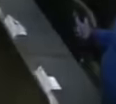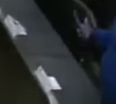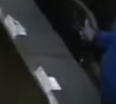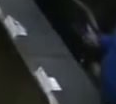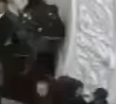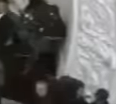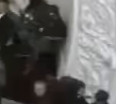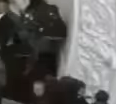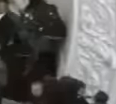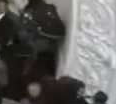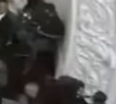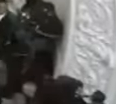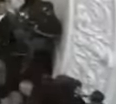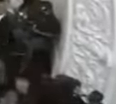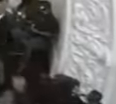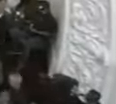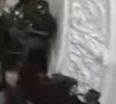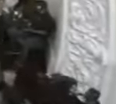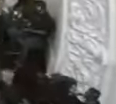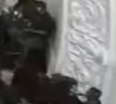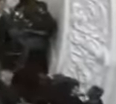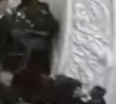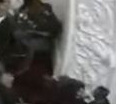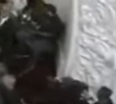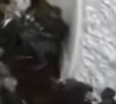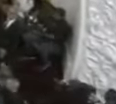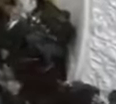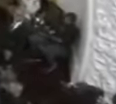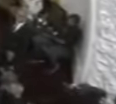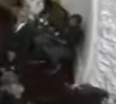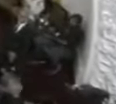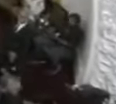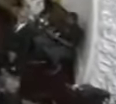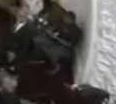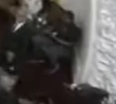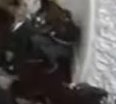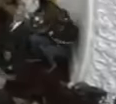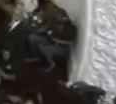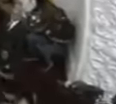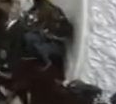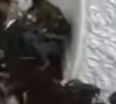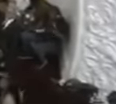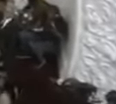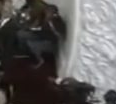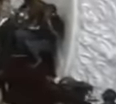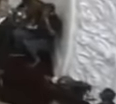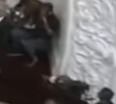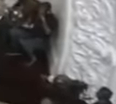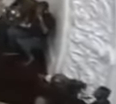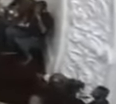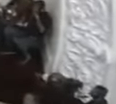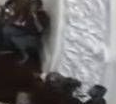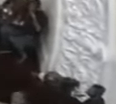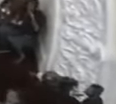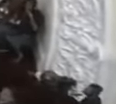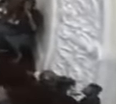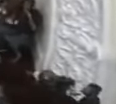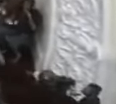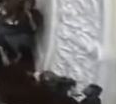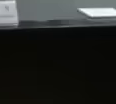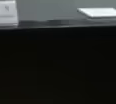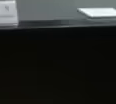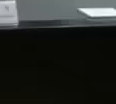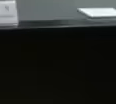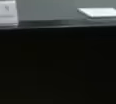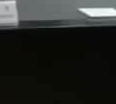Blanque Caut para destacar que el pasado 25 de mayo se cumplieron 214 años de la Revolución de Mayo